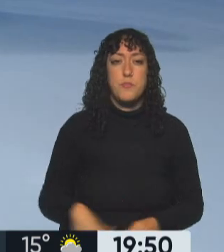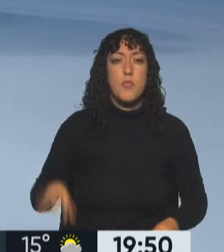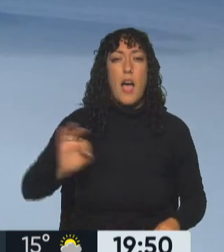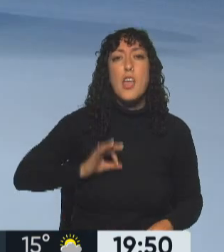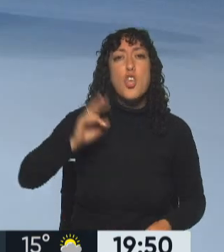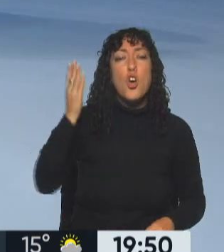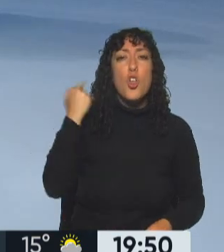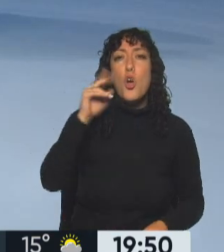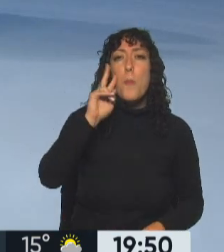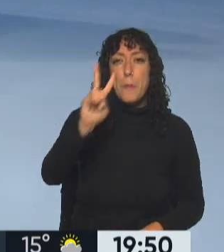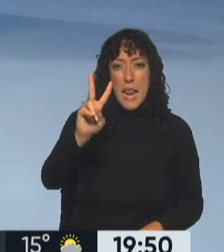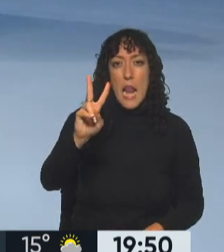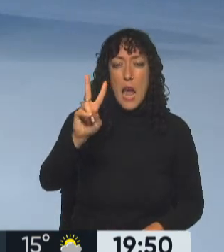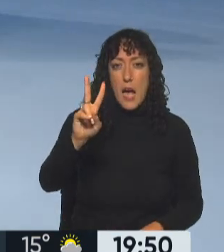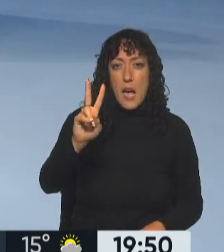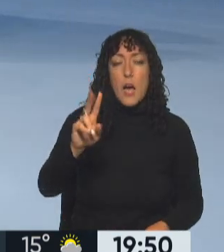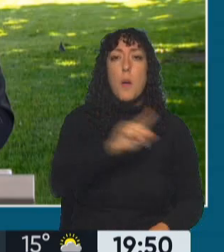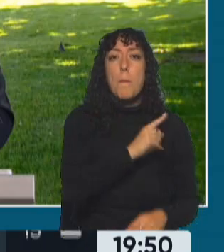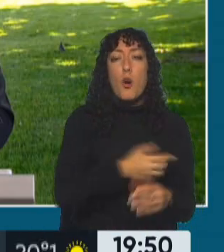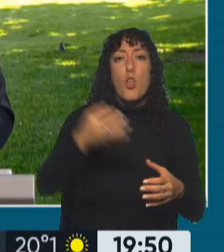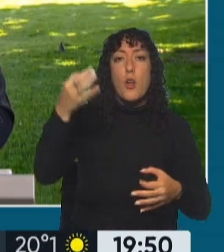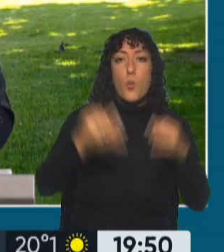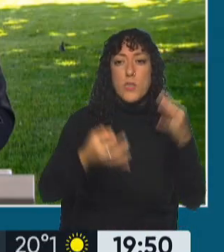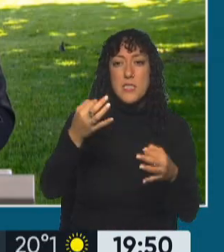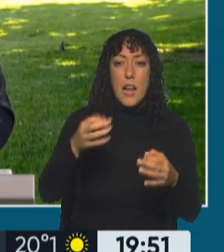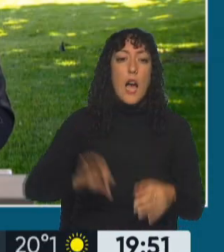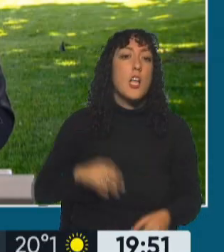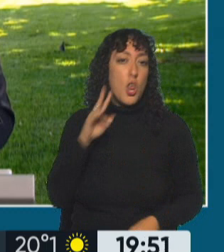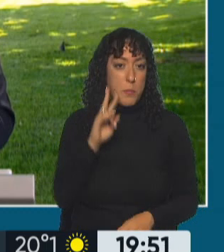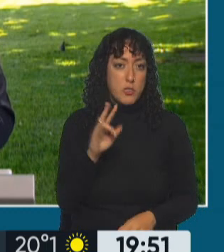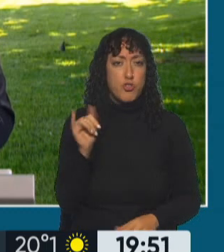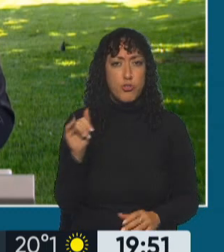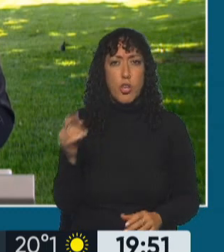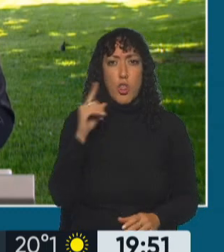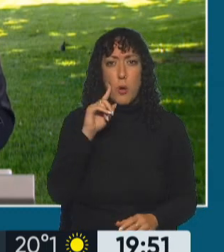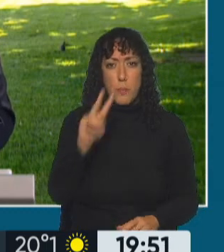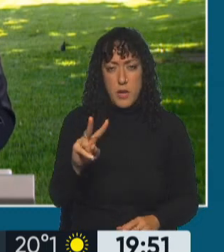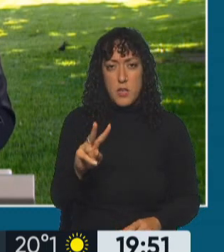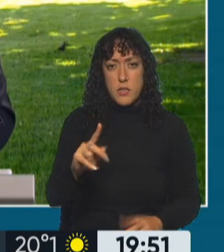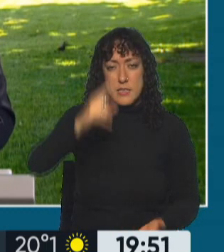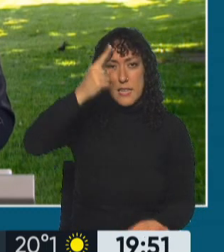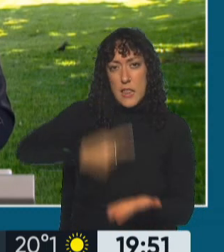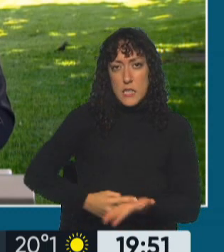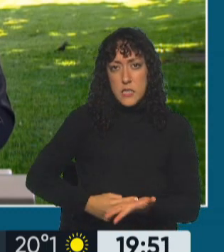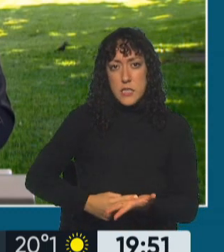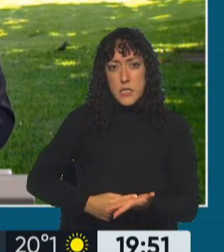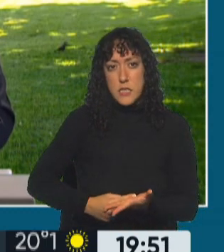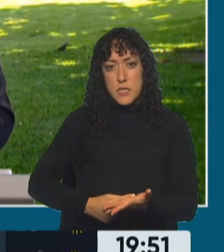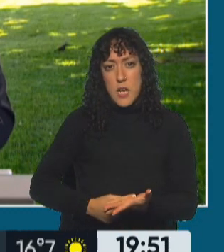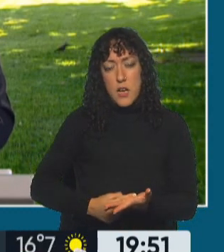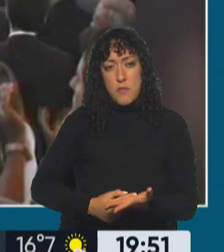2000, el Poder Judicial emite una sentencia. 2000. Sí, en el 2000, una sentencia con